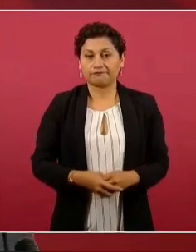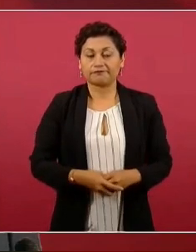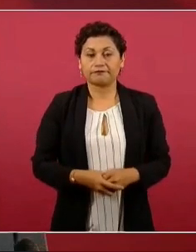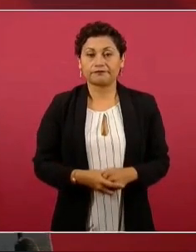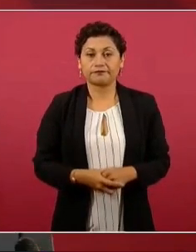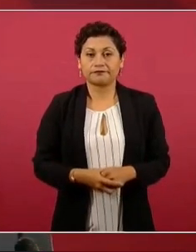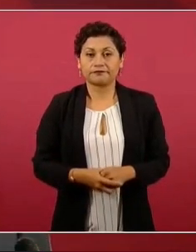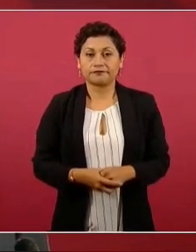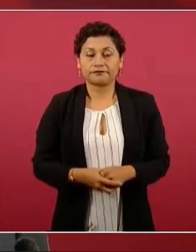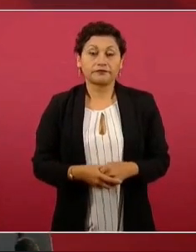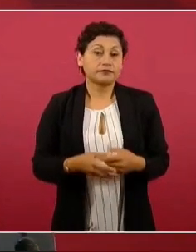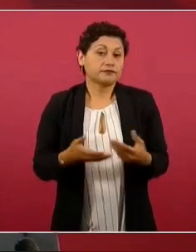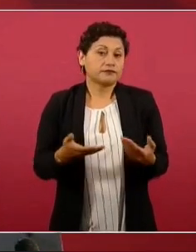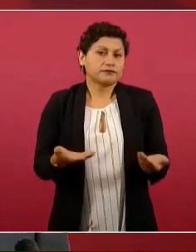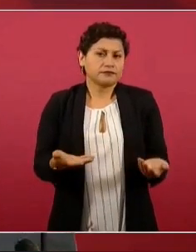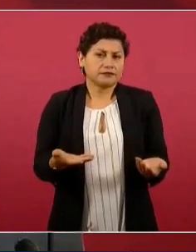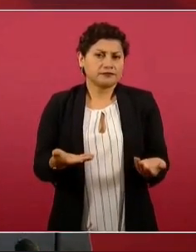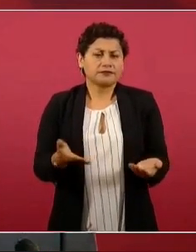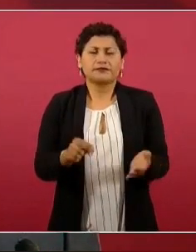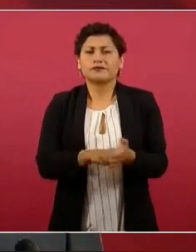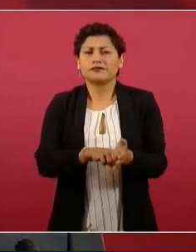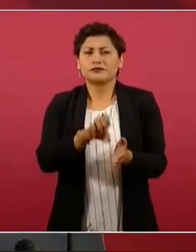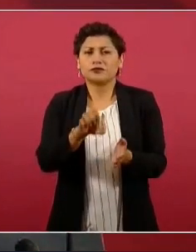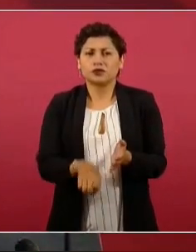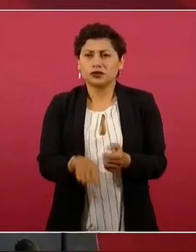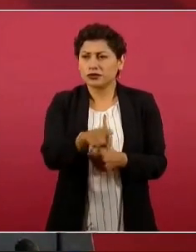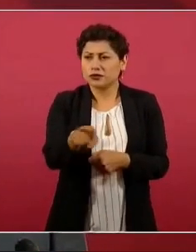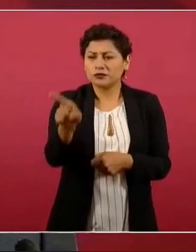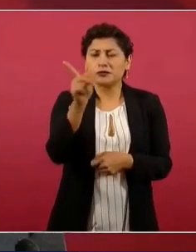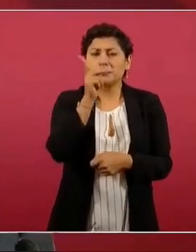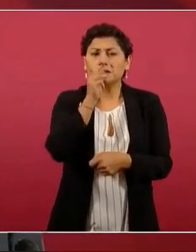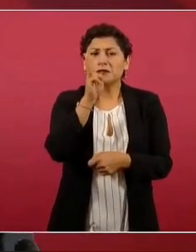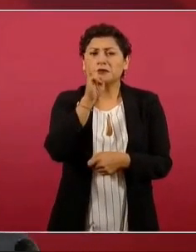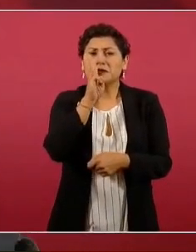¿Cómo veo yo a las madres, a los padres de los muchachos?